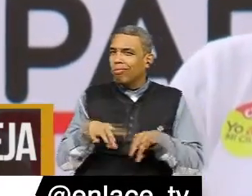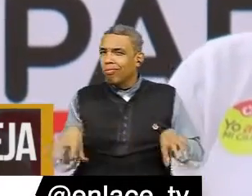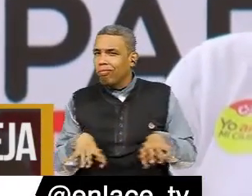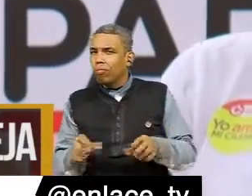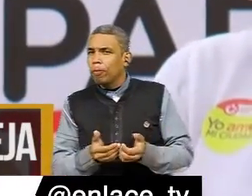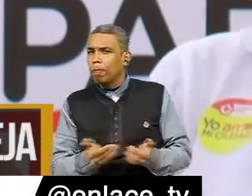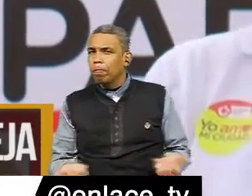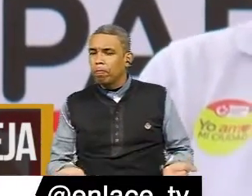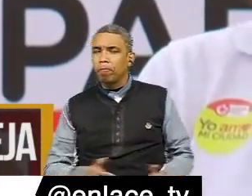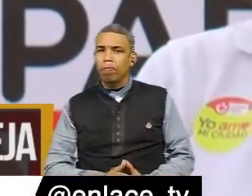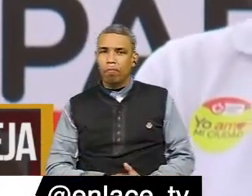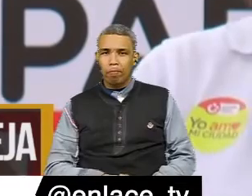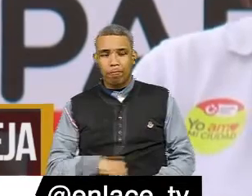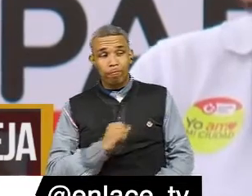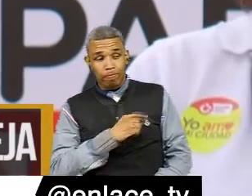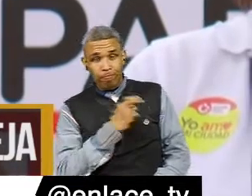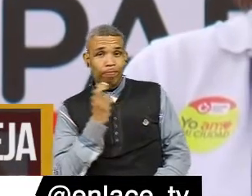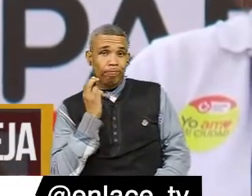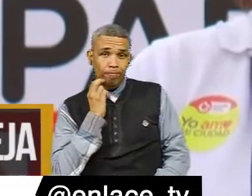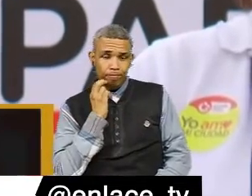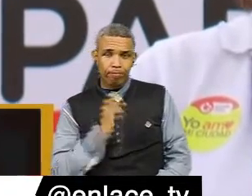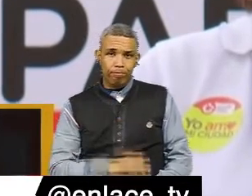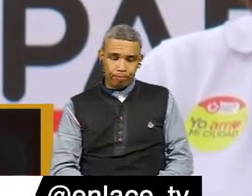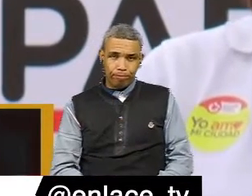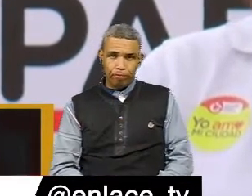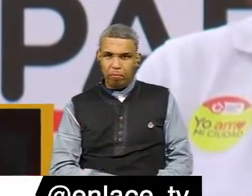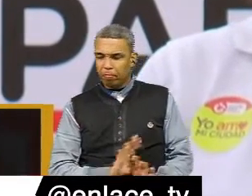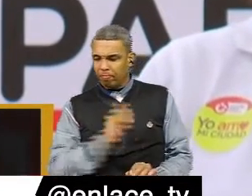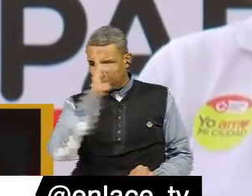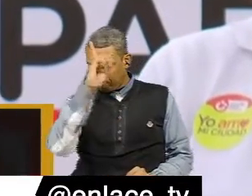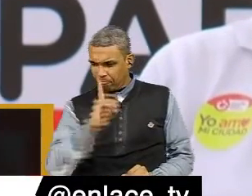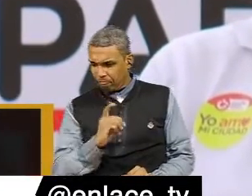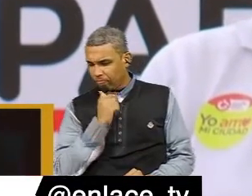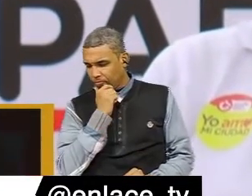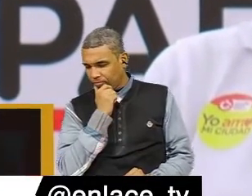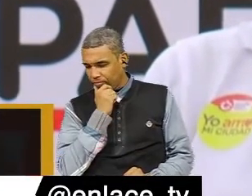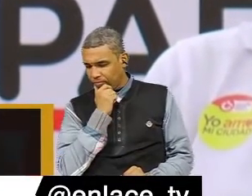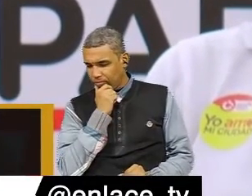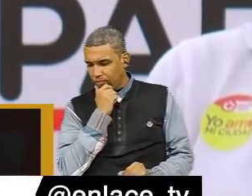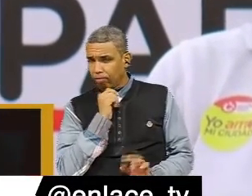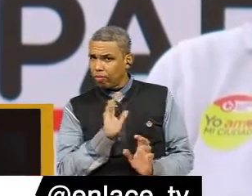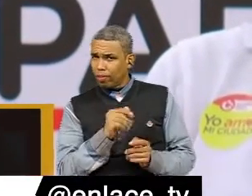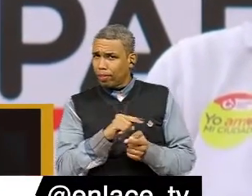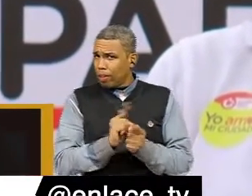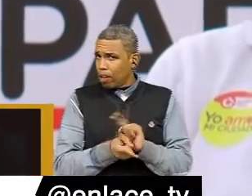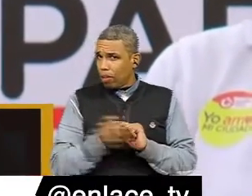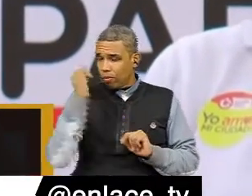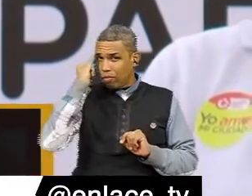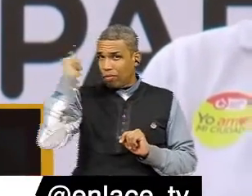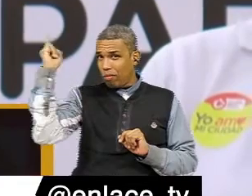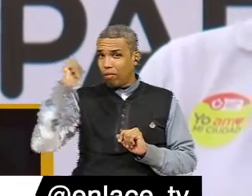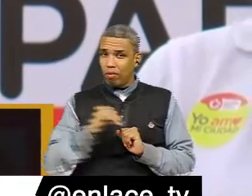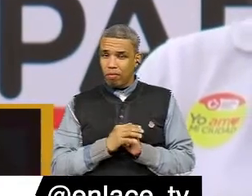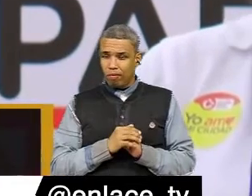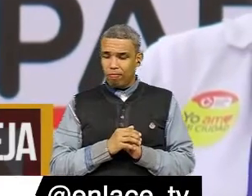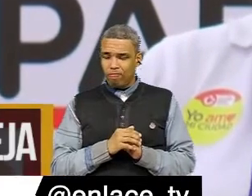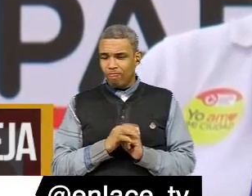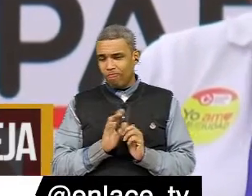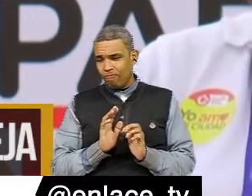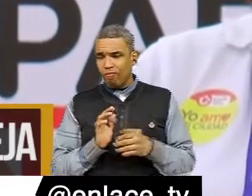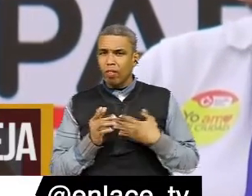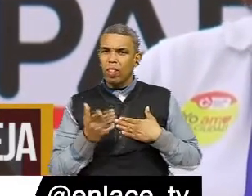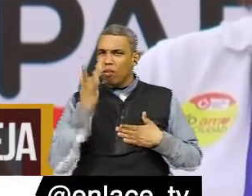Bueno, Neila, para toda la comunidad, lo que se ha decidido es cambiar los planes porque pues ante todo debemos tener pendiente la seguridad de la